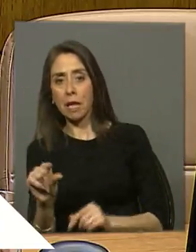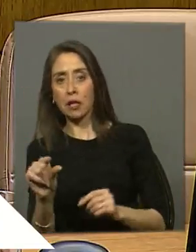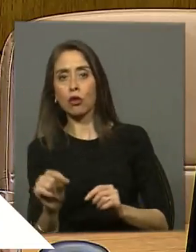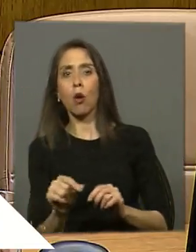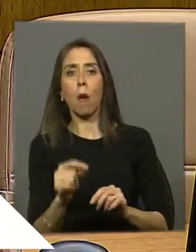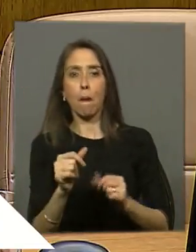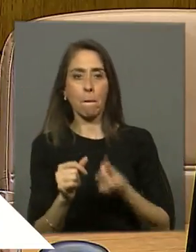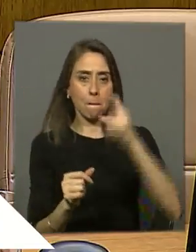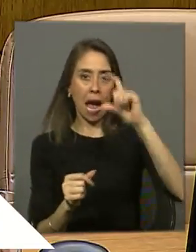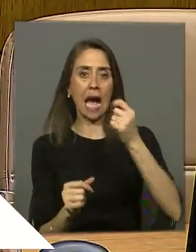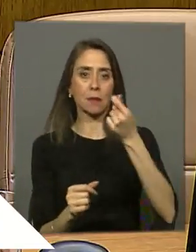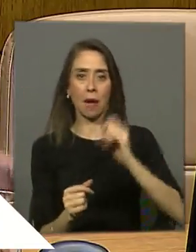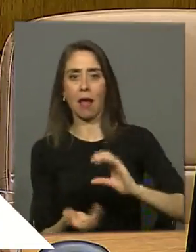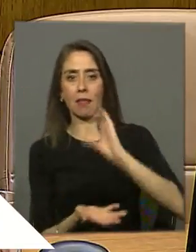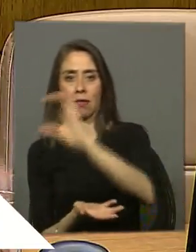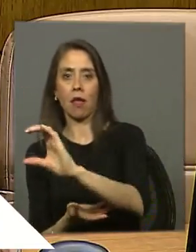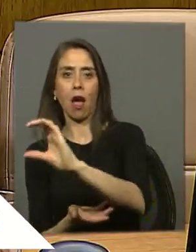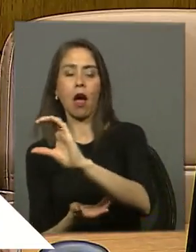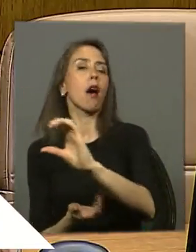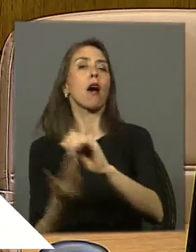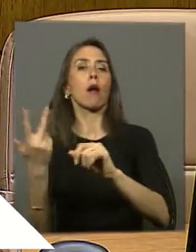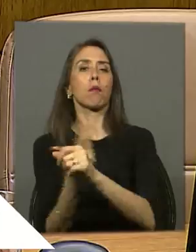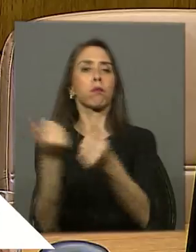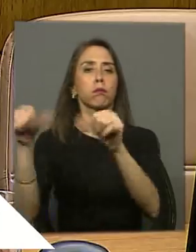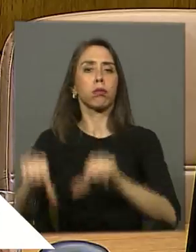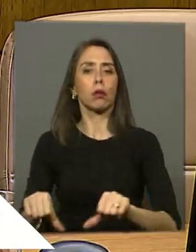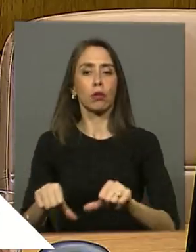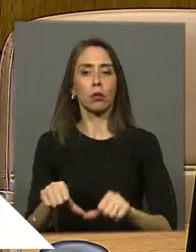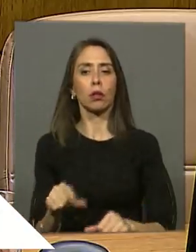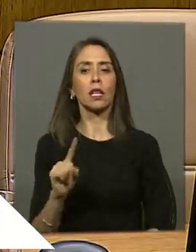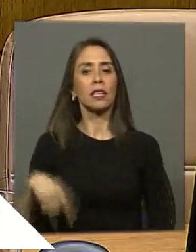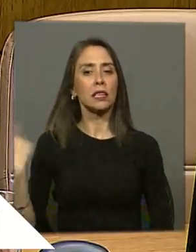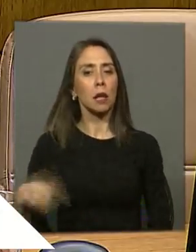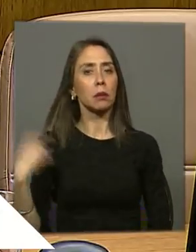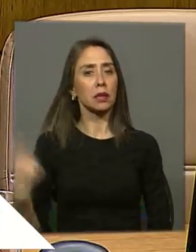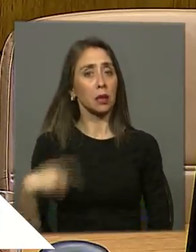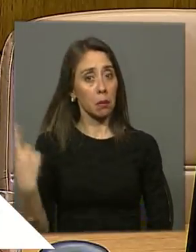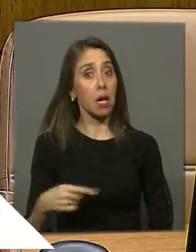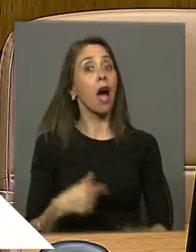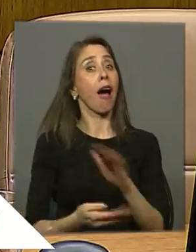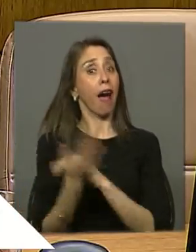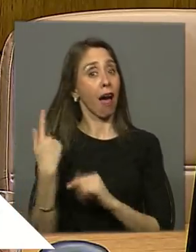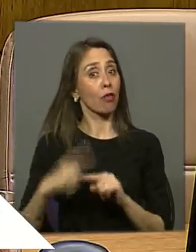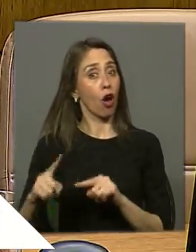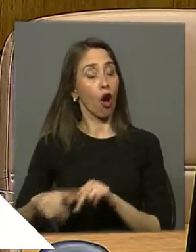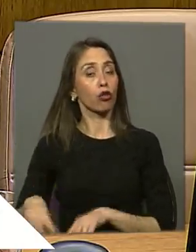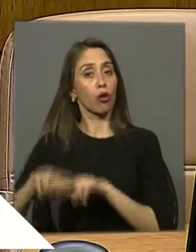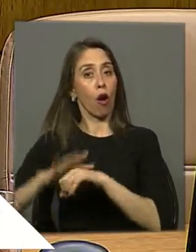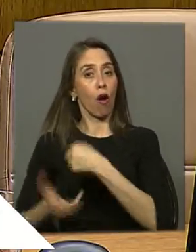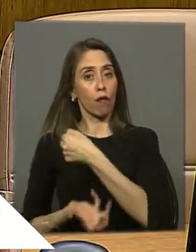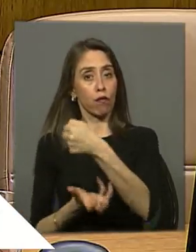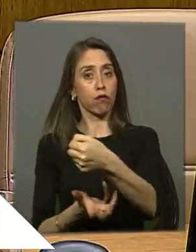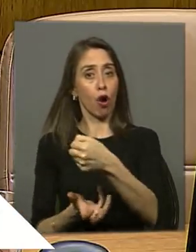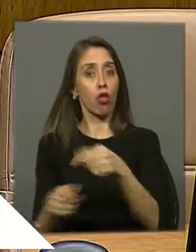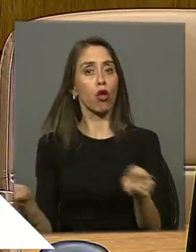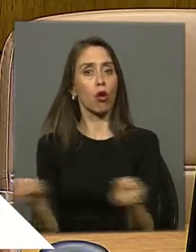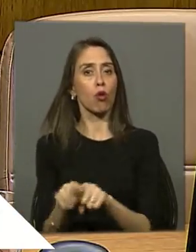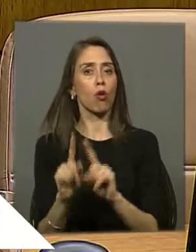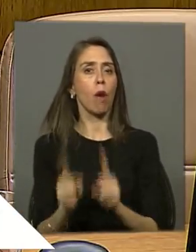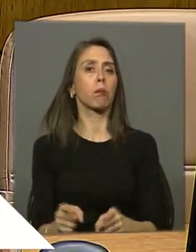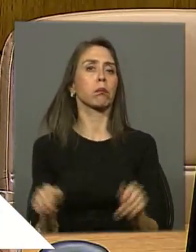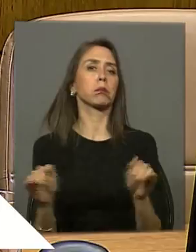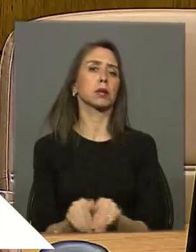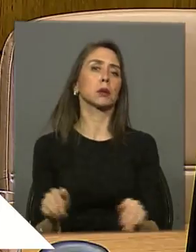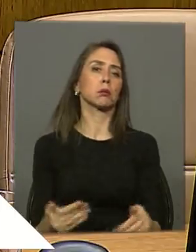más no al contrario perjudicarlo una vez más y esto es consistente porque en muchos otros fondos sigue ocurriendo lo mismo por